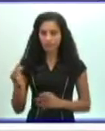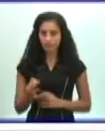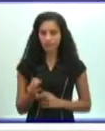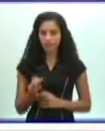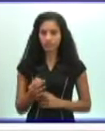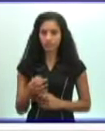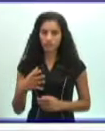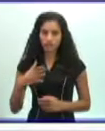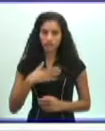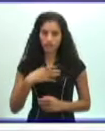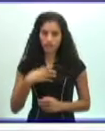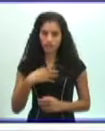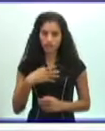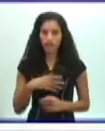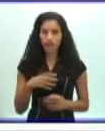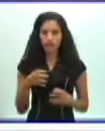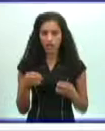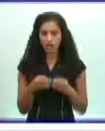de la propiedad